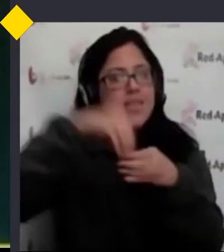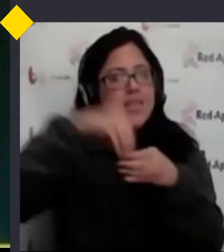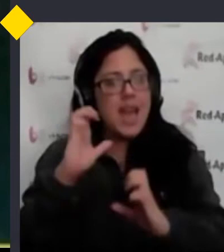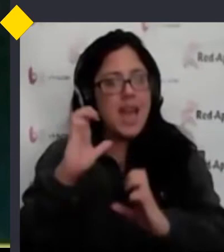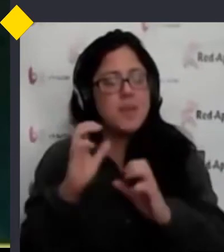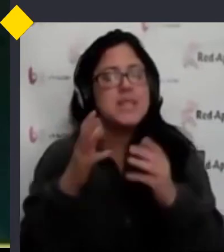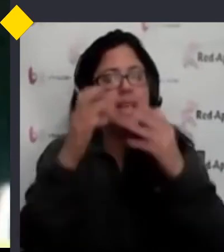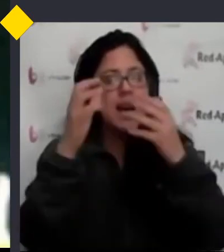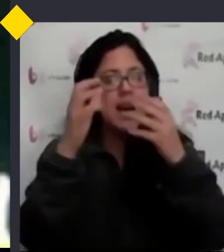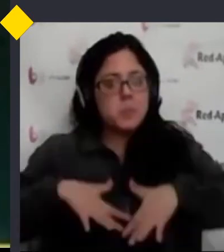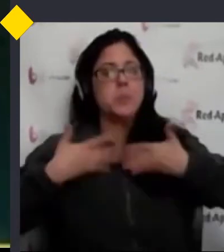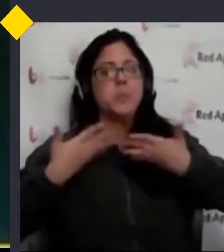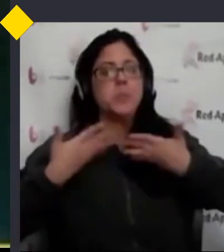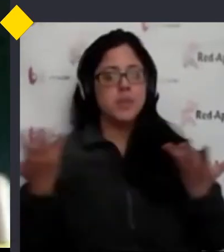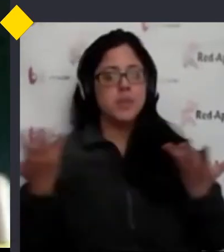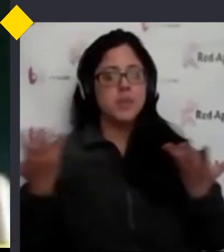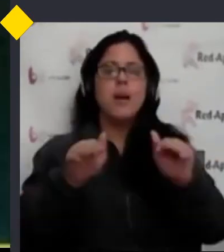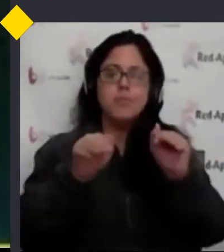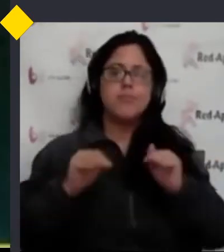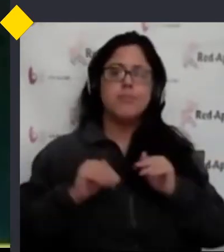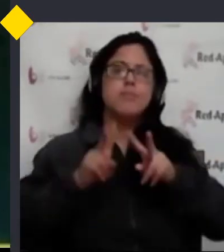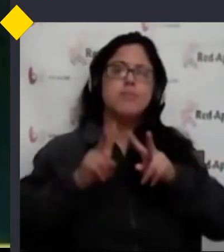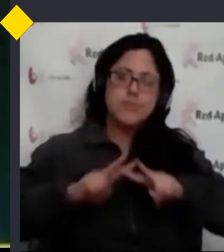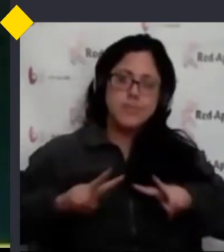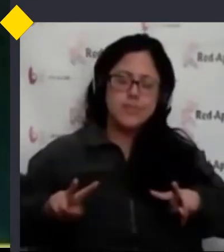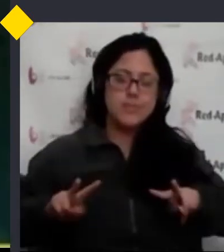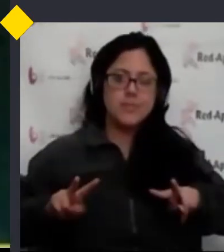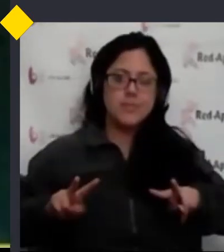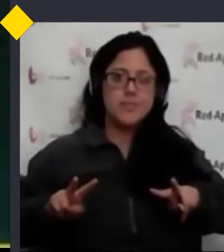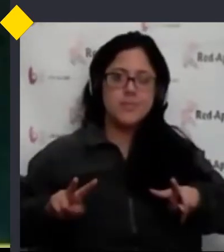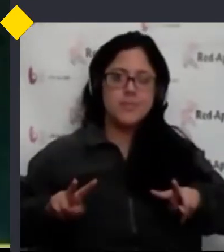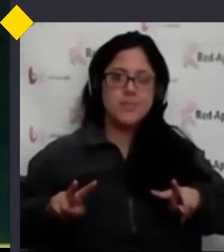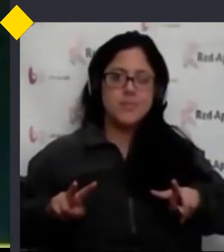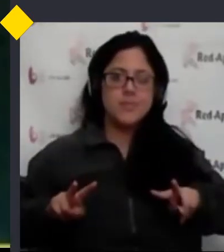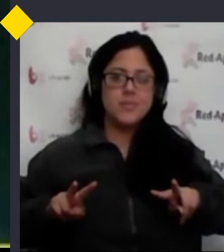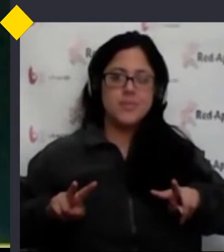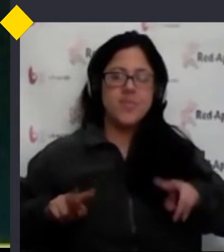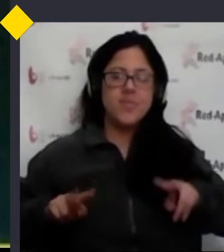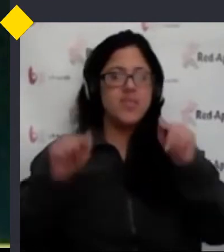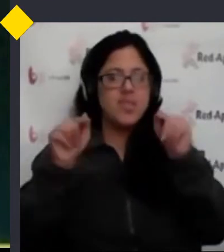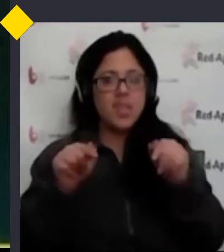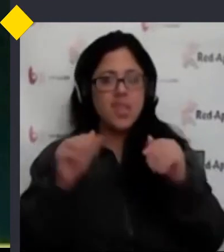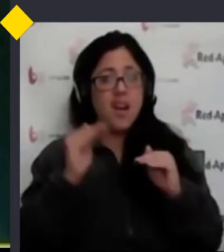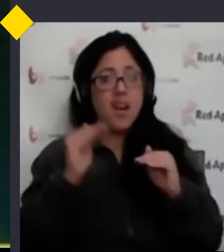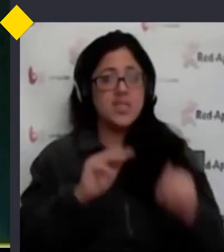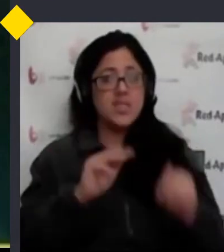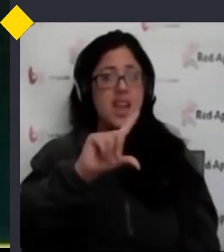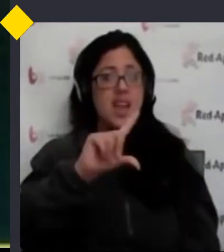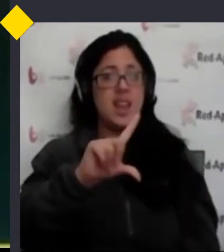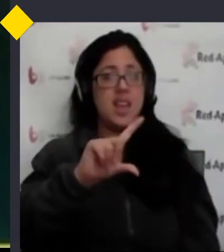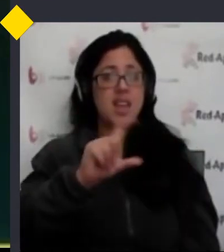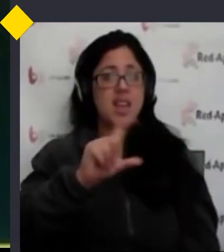sientan cómodas, tranquilas. Es algo que a veces las personas que no son LGBT no imaginan, pero